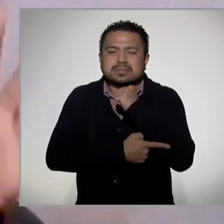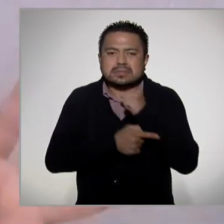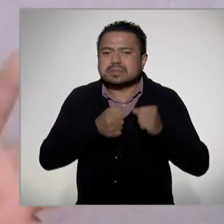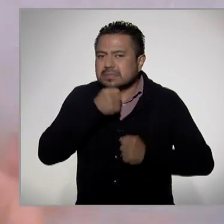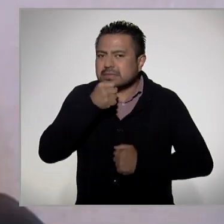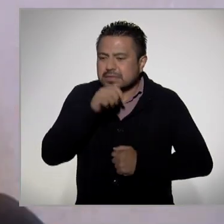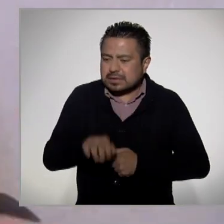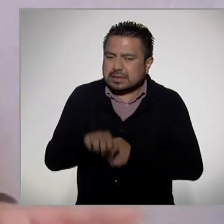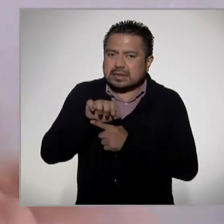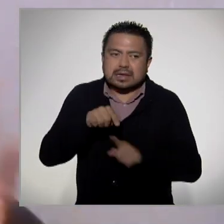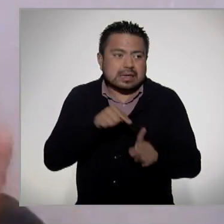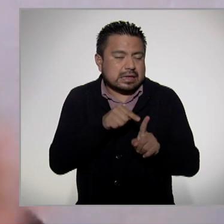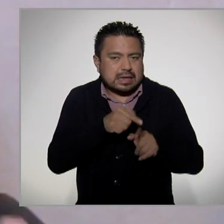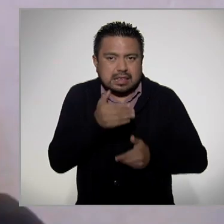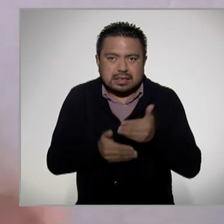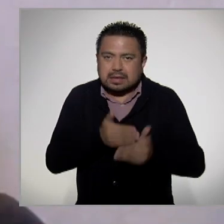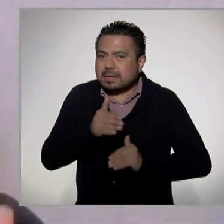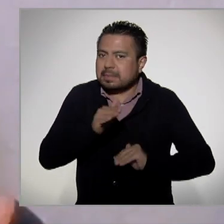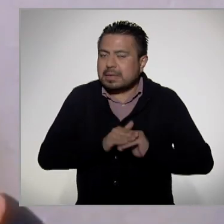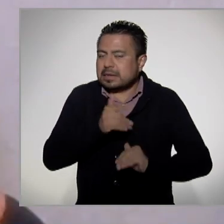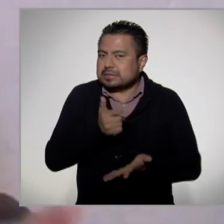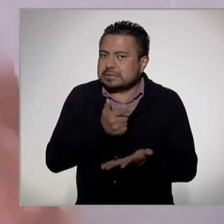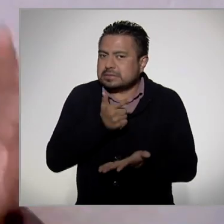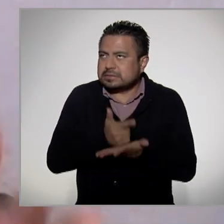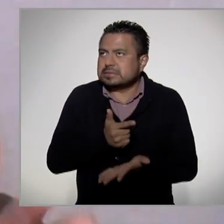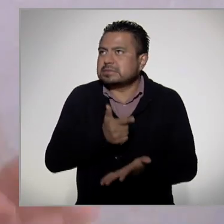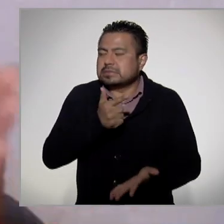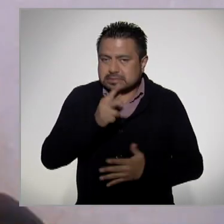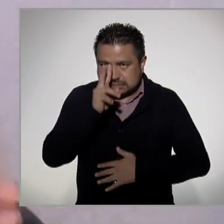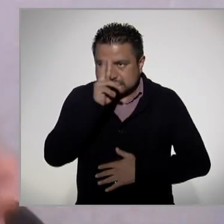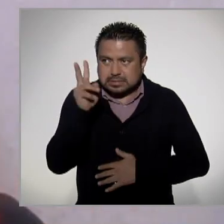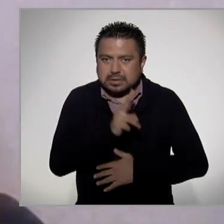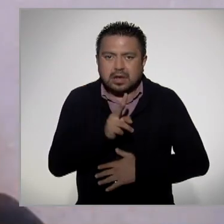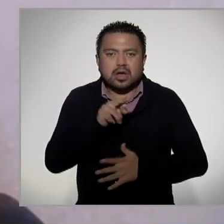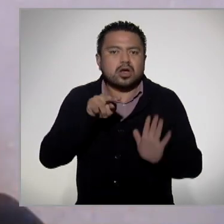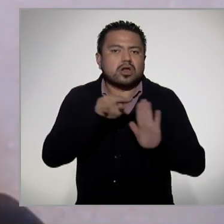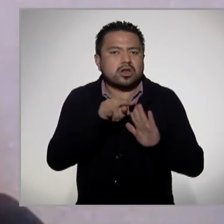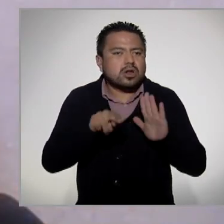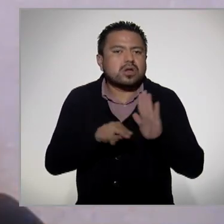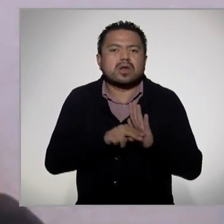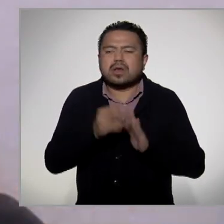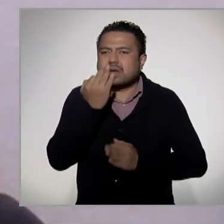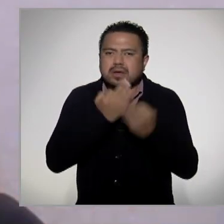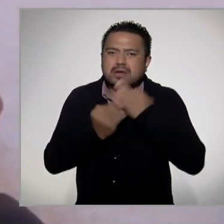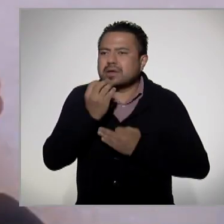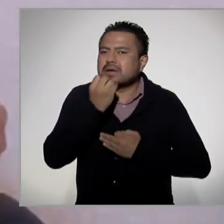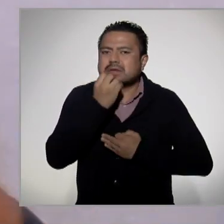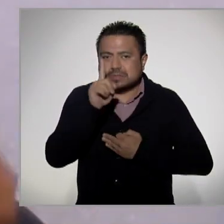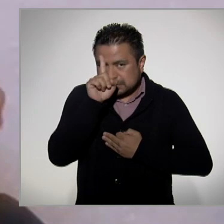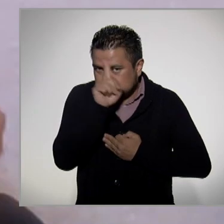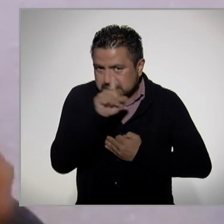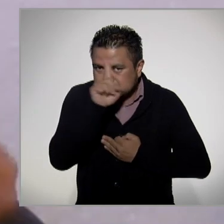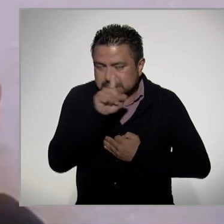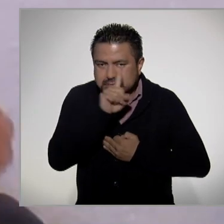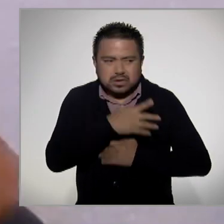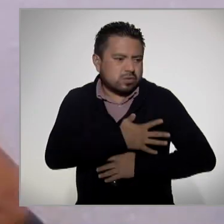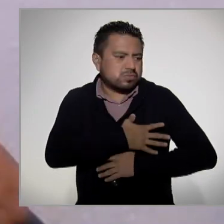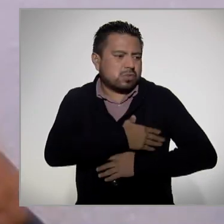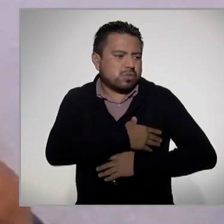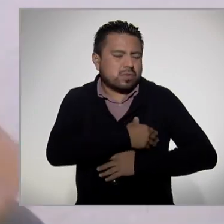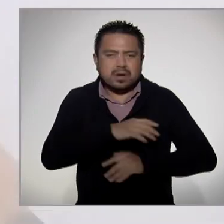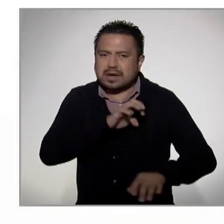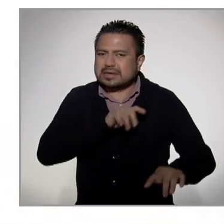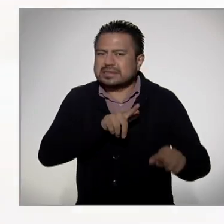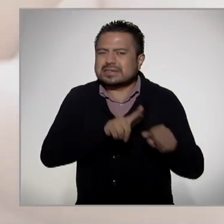son las etapas de mayor riesgo de anemia la norma de orientación alimentaria recomienda lactancia materna exclusiva